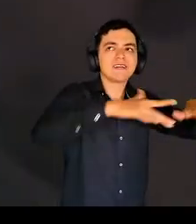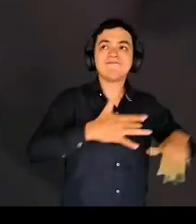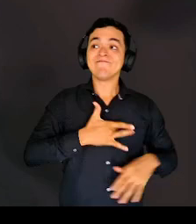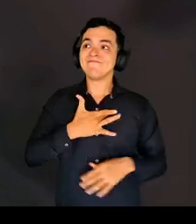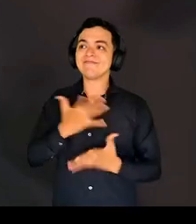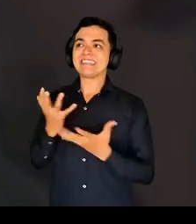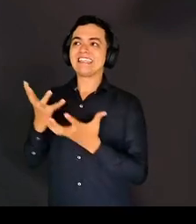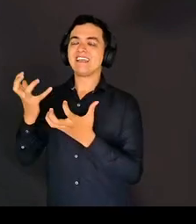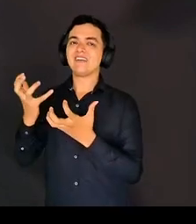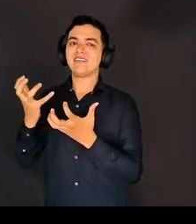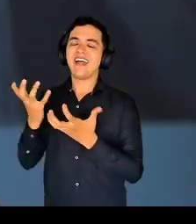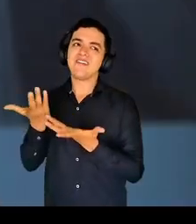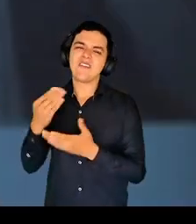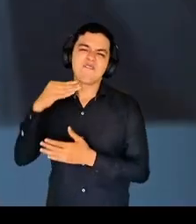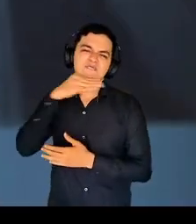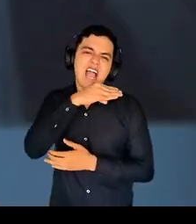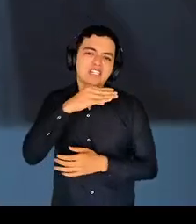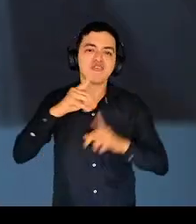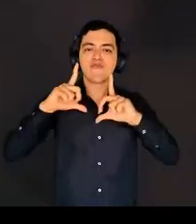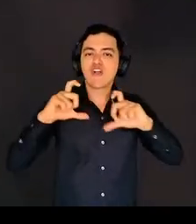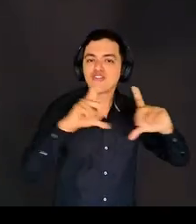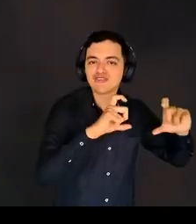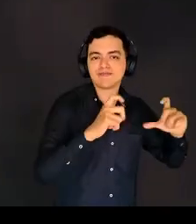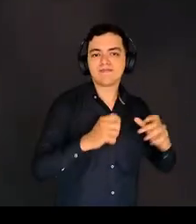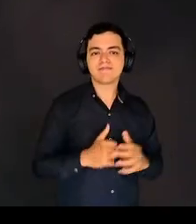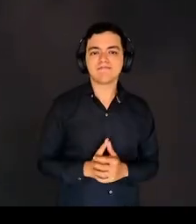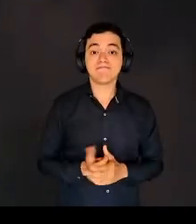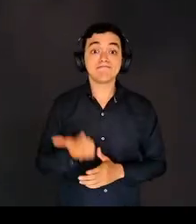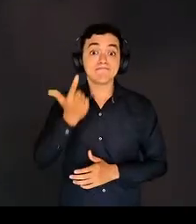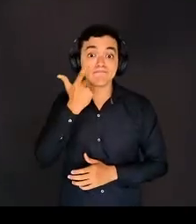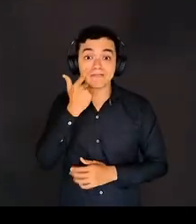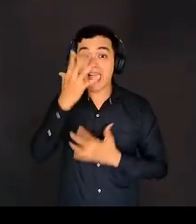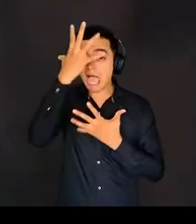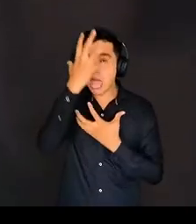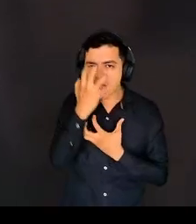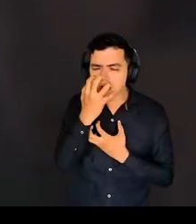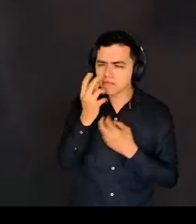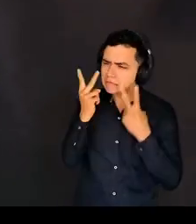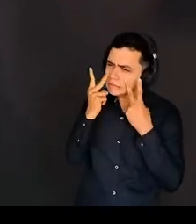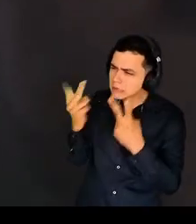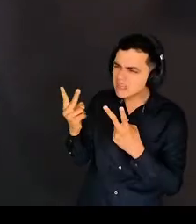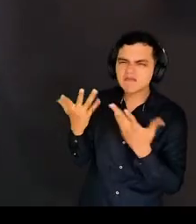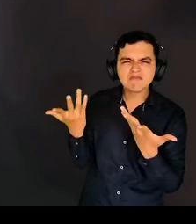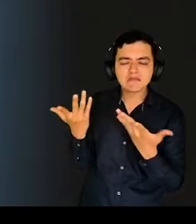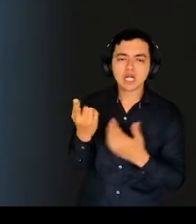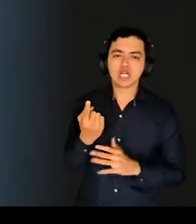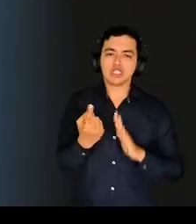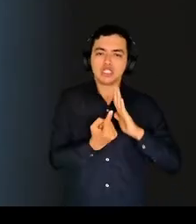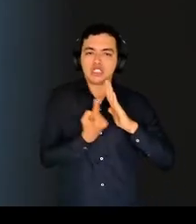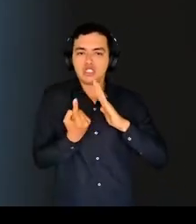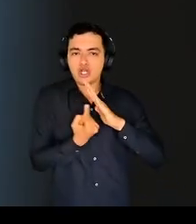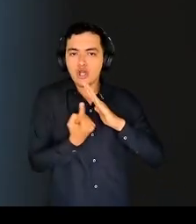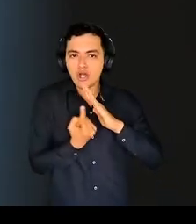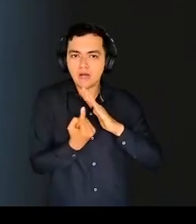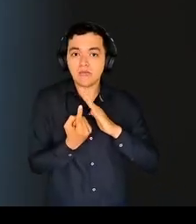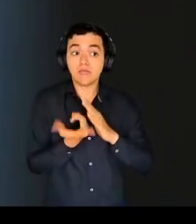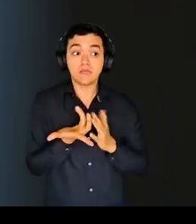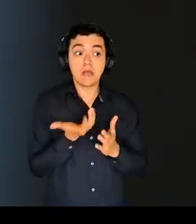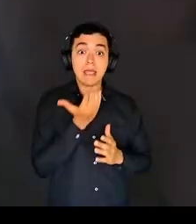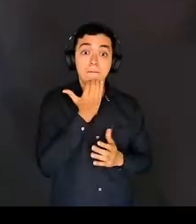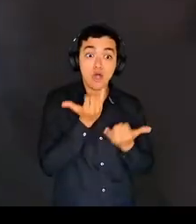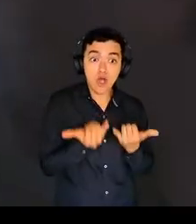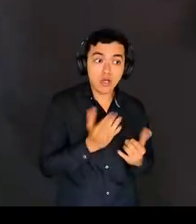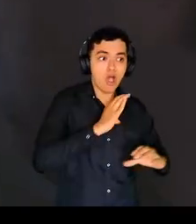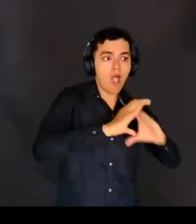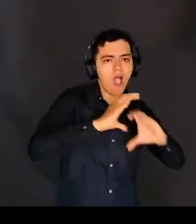Algunas de las señales que alertan la depresión están en el aislamiento. Hoy en día podemos estar en comunicación constante. Cuando